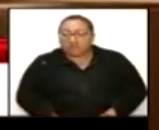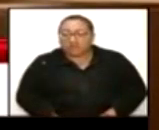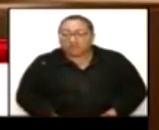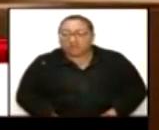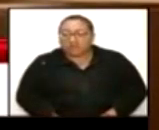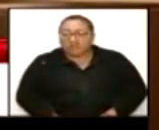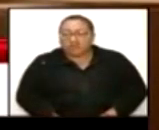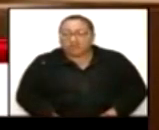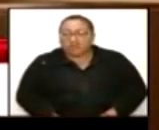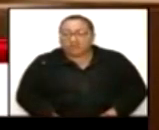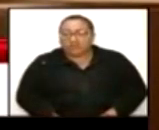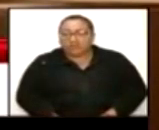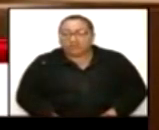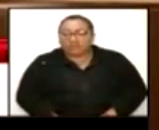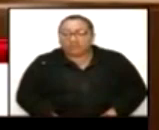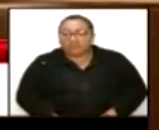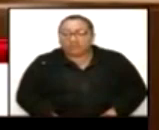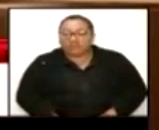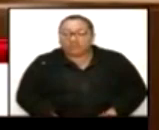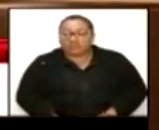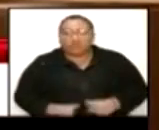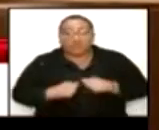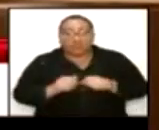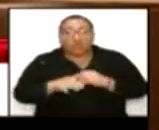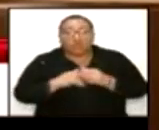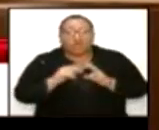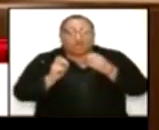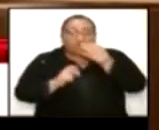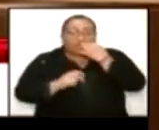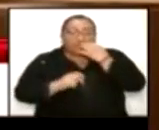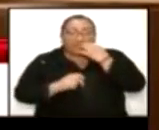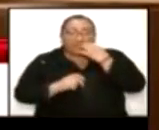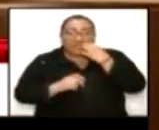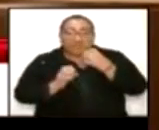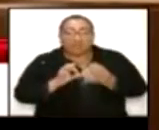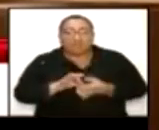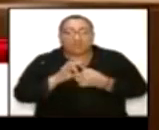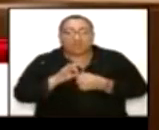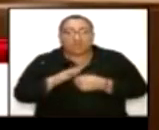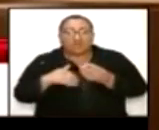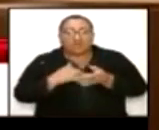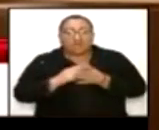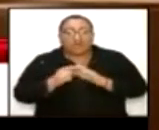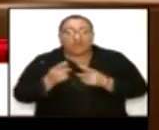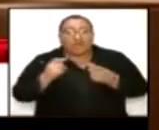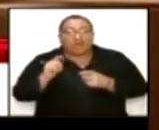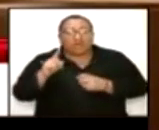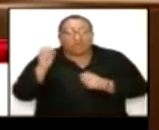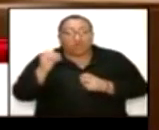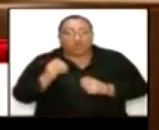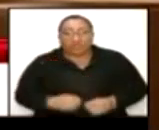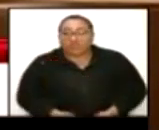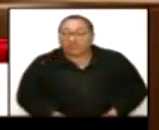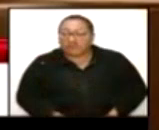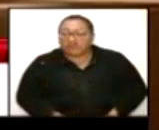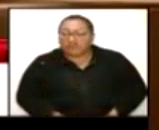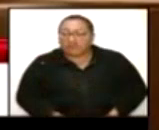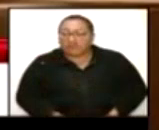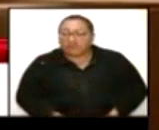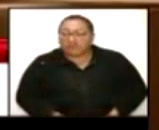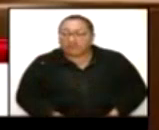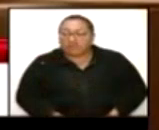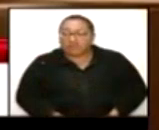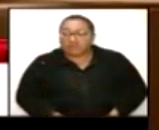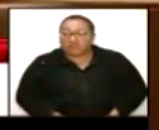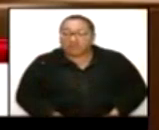descrito, a continuación me referiré al caso concreto. Se trata de una adolescente de 13 años